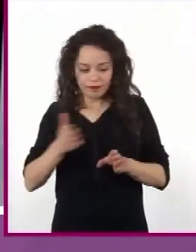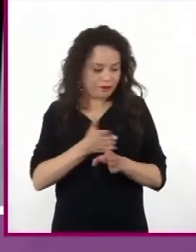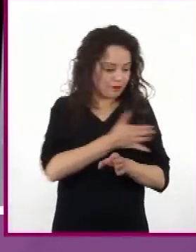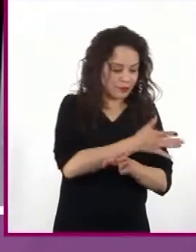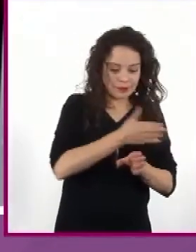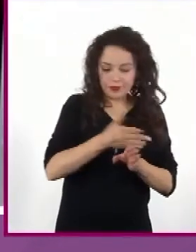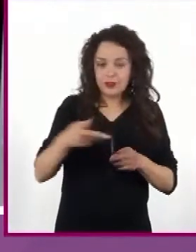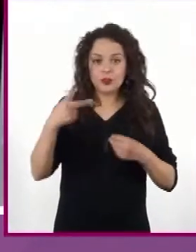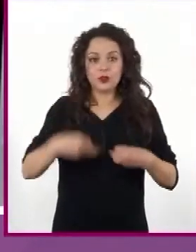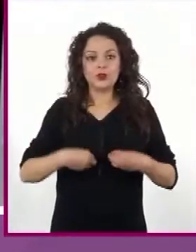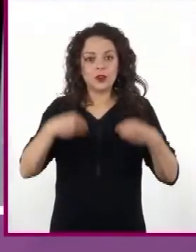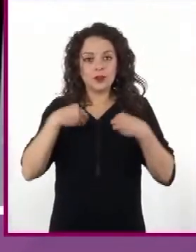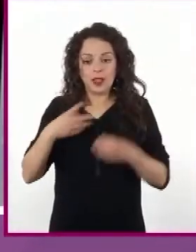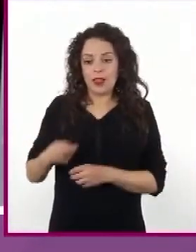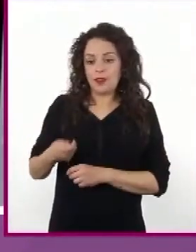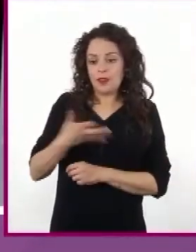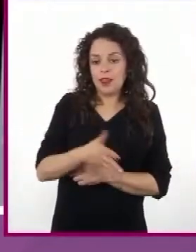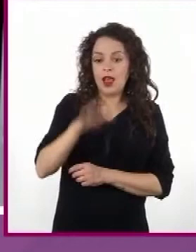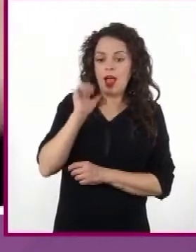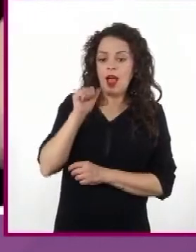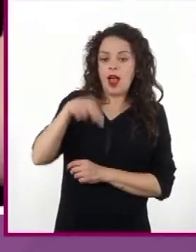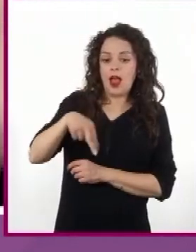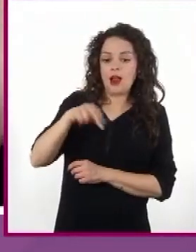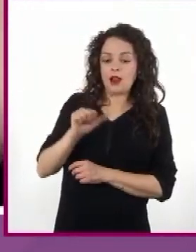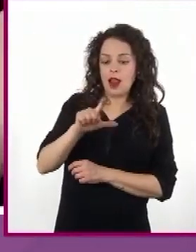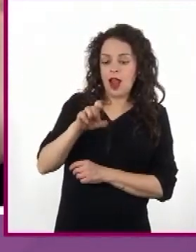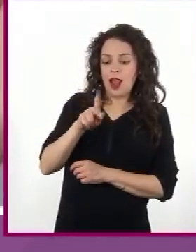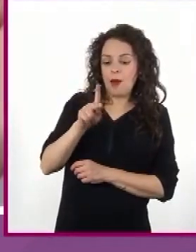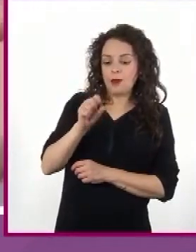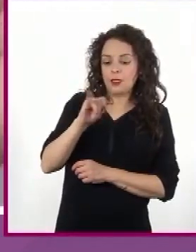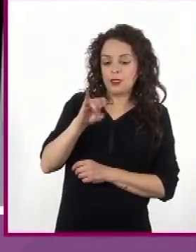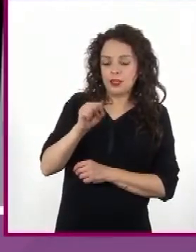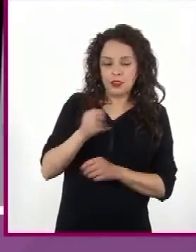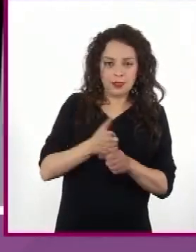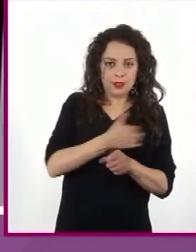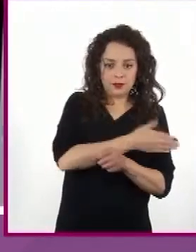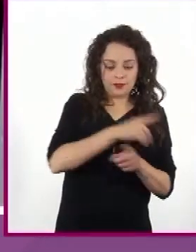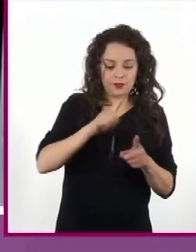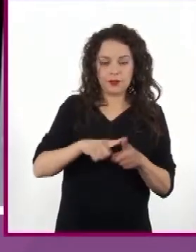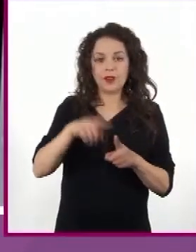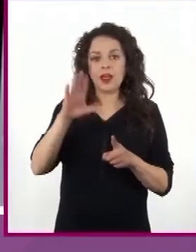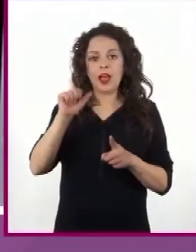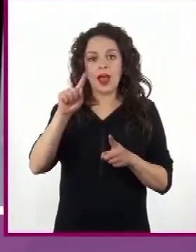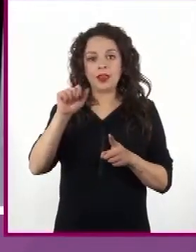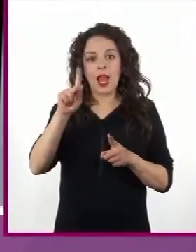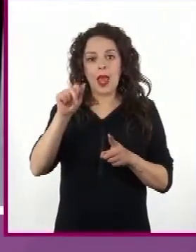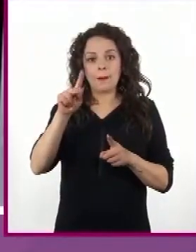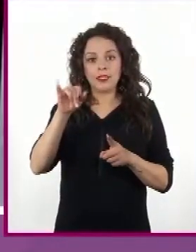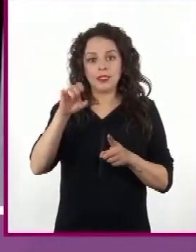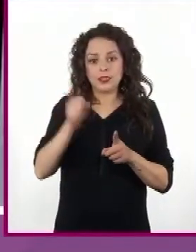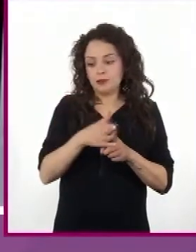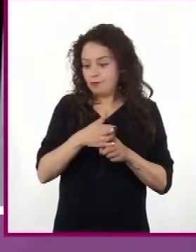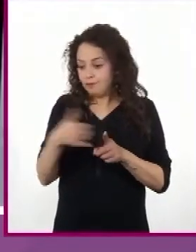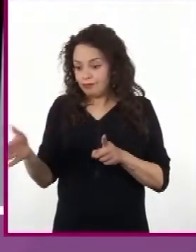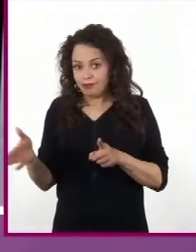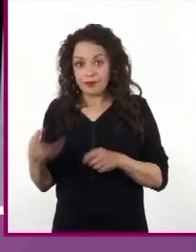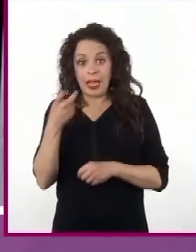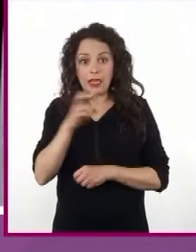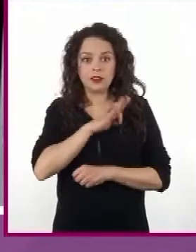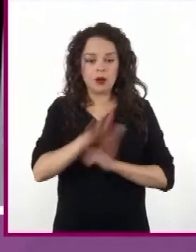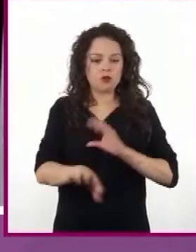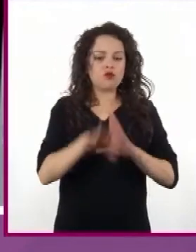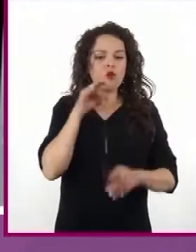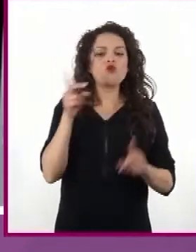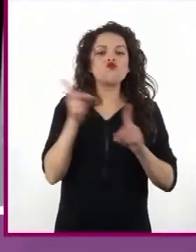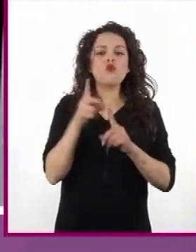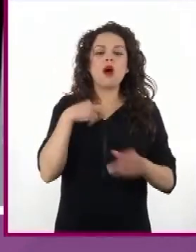lo que se llama en narración analepsis y catalepsis, hacia adelante y hacia atrás. Pero puedo elegir en dónde